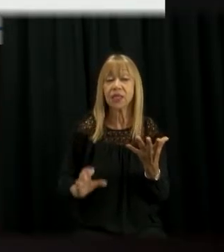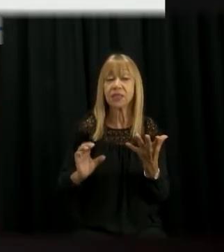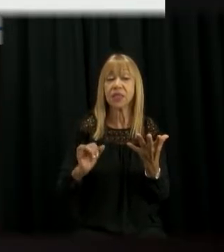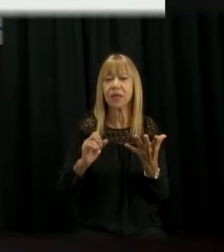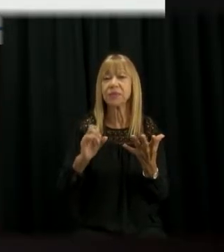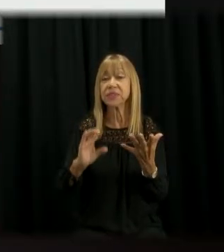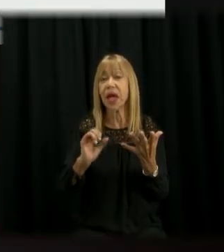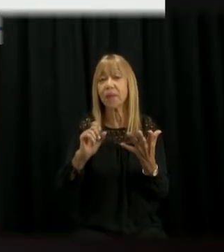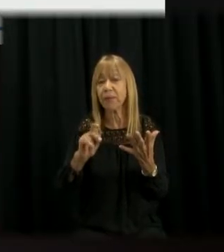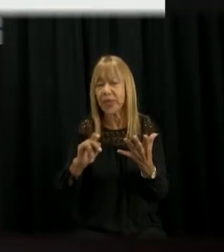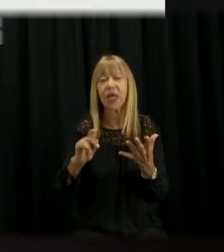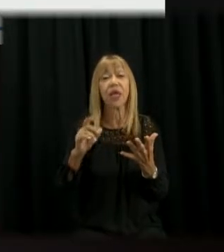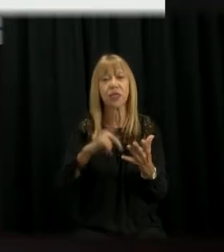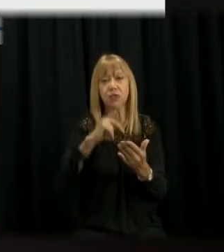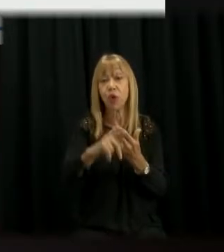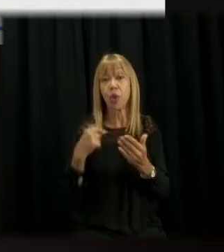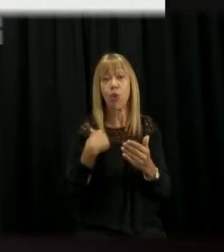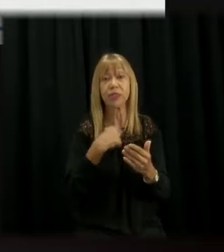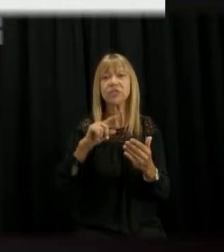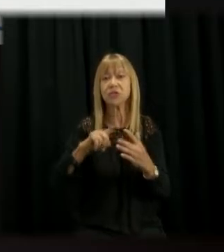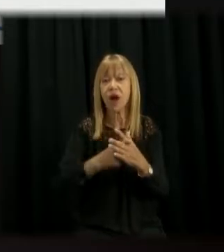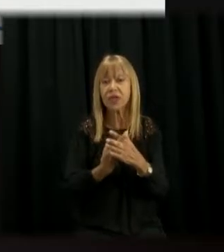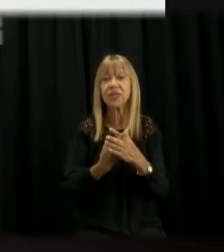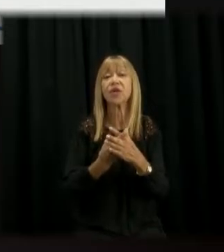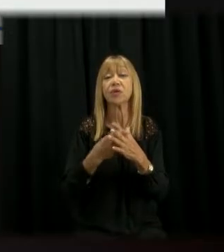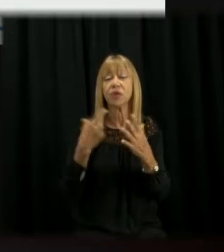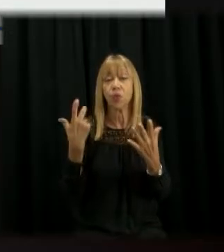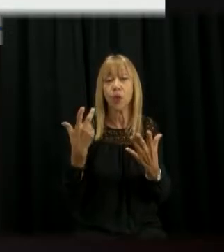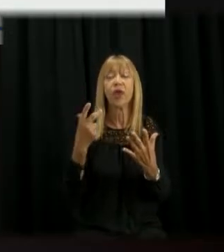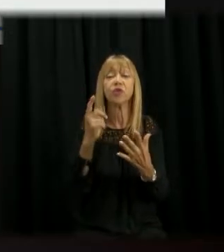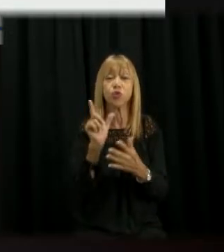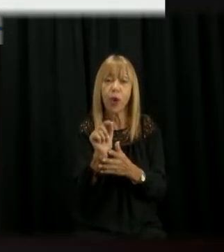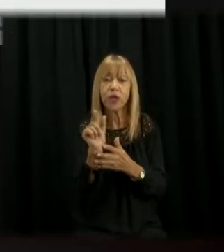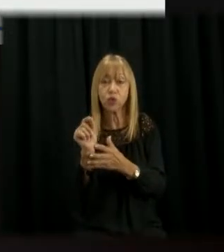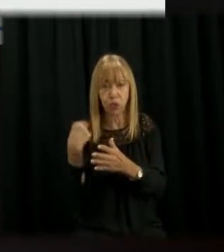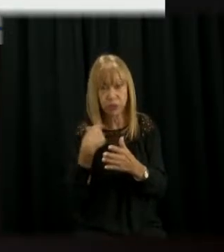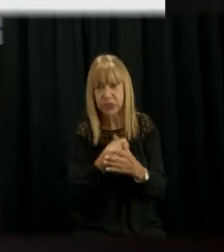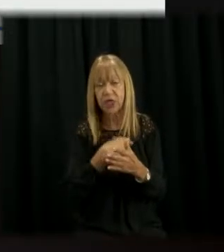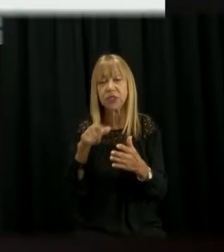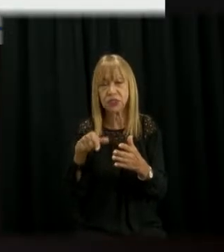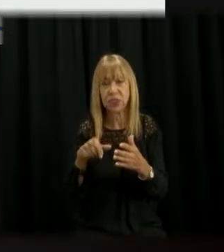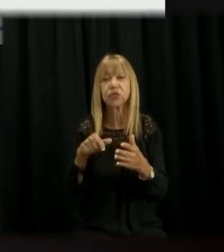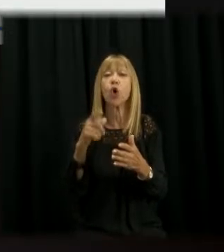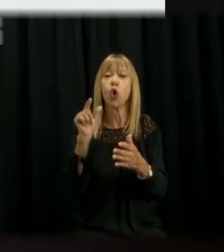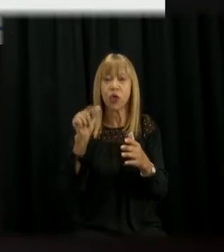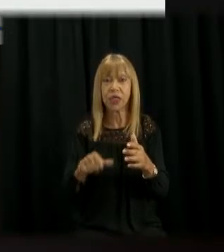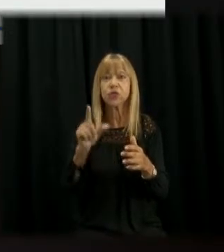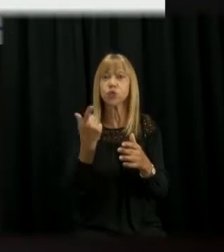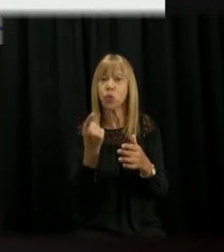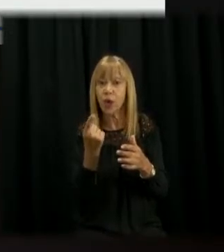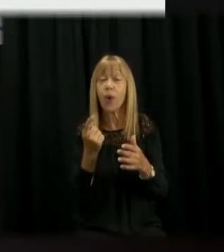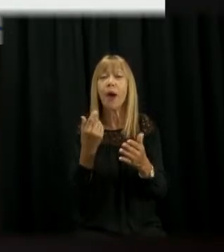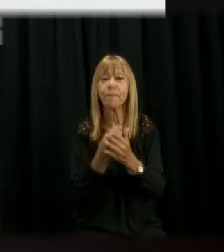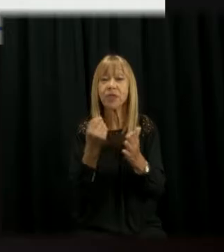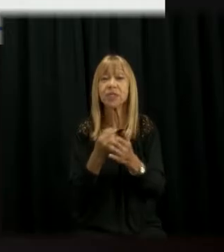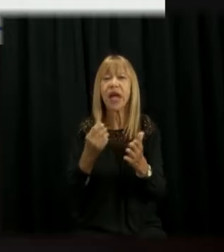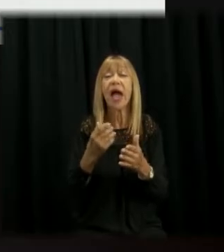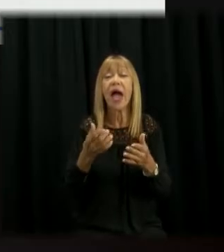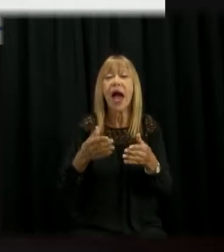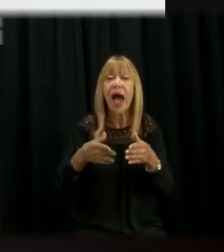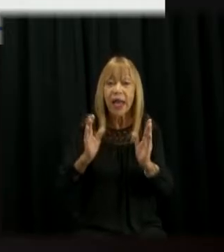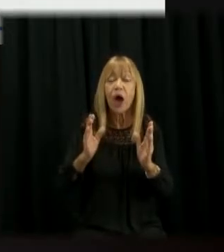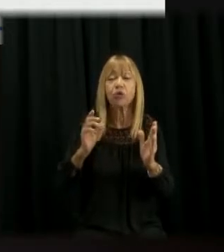el programa que se volvió a comenzar en el tercer trimestre del año 2020 y en el plan fiscal del 21 le